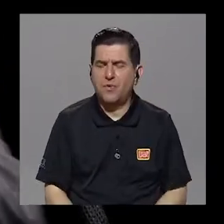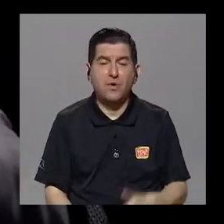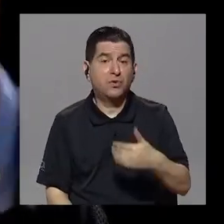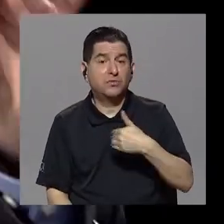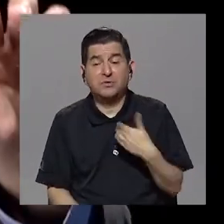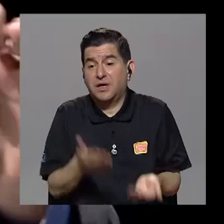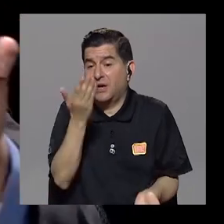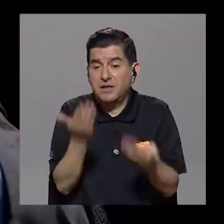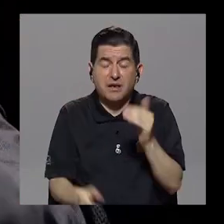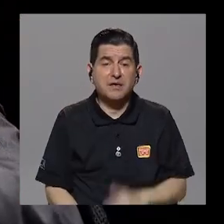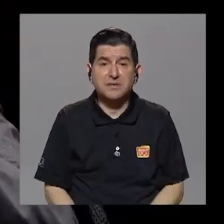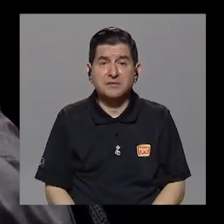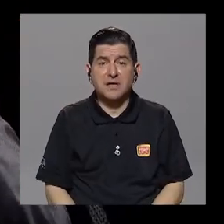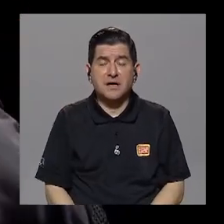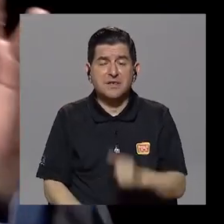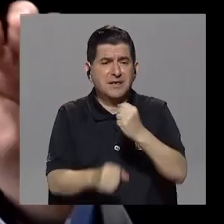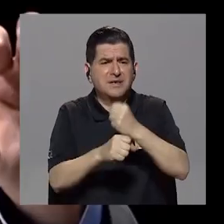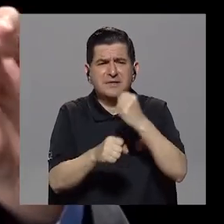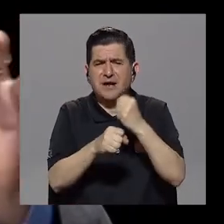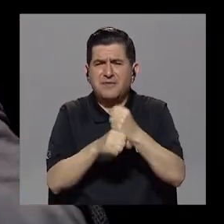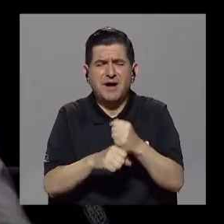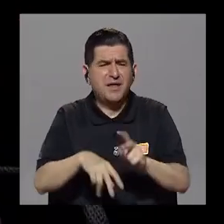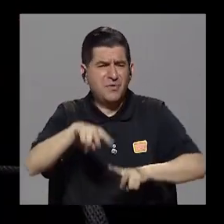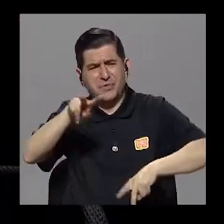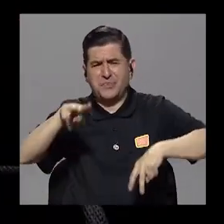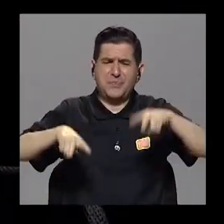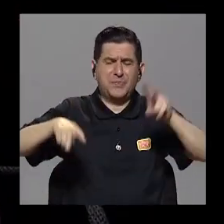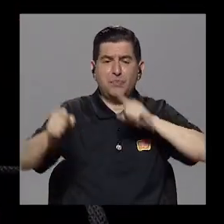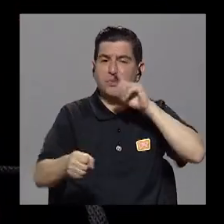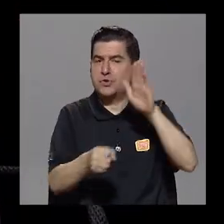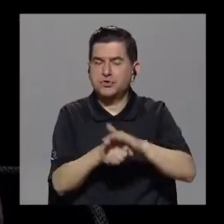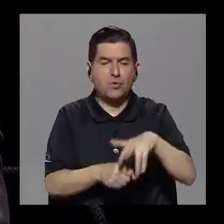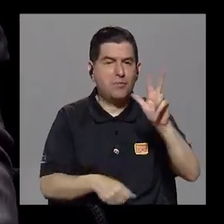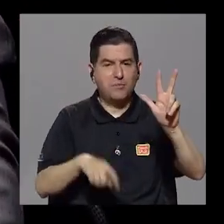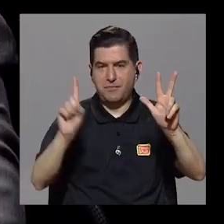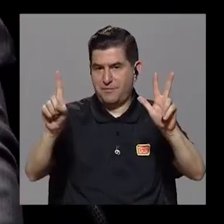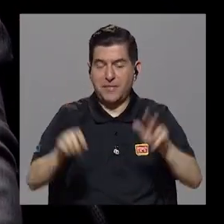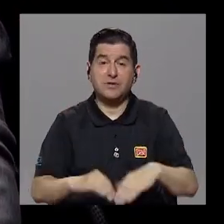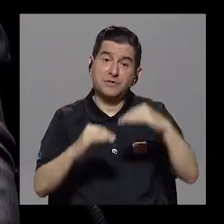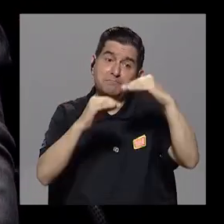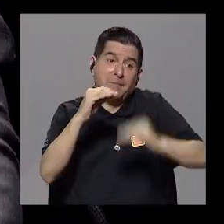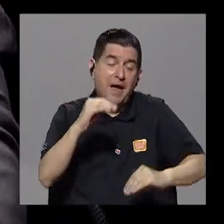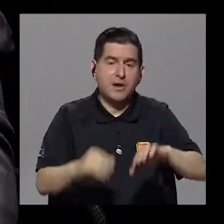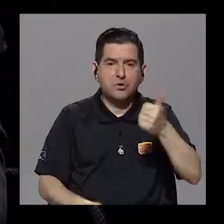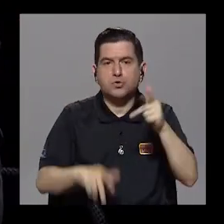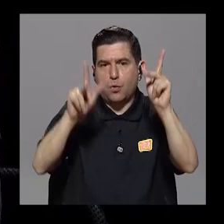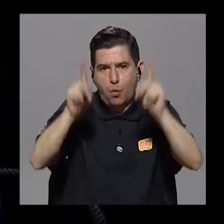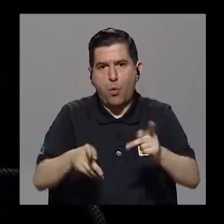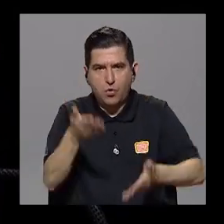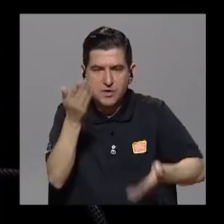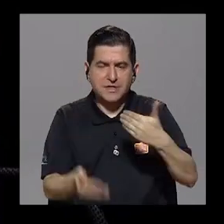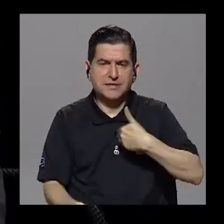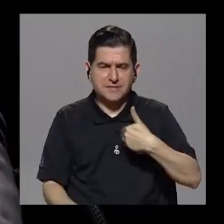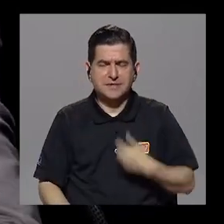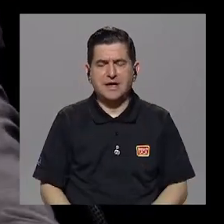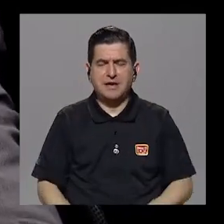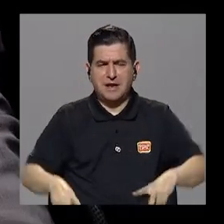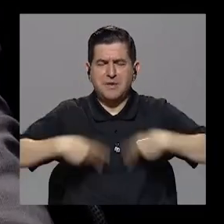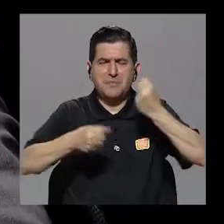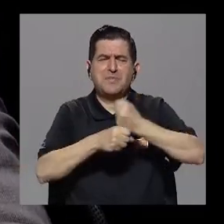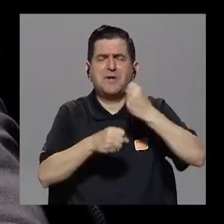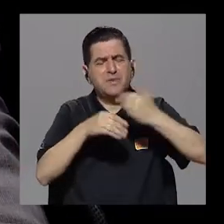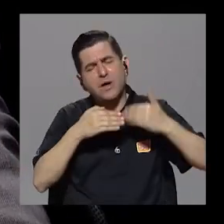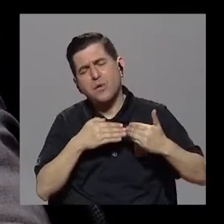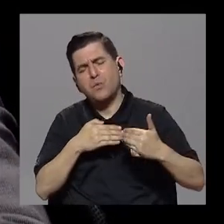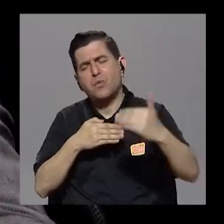poco, tienen una vida laboral muy errática, no se cumple el 3 a 1, será menos. Otros individuos tienen una vida